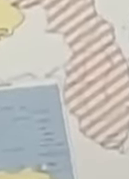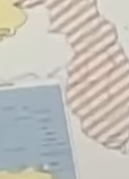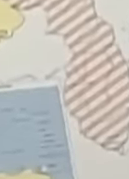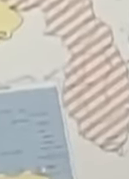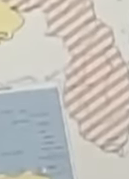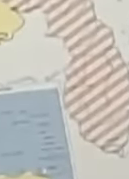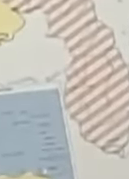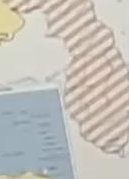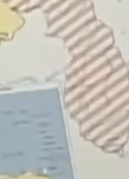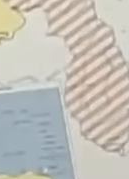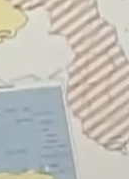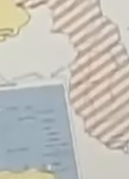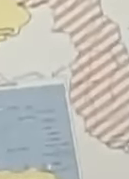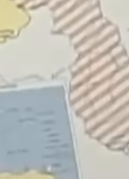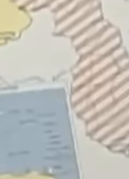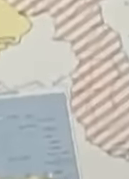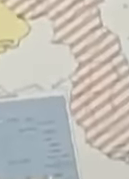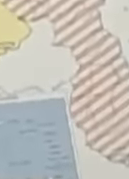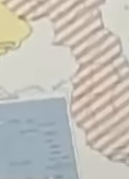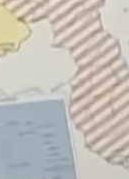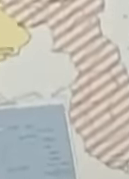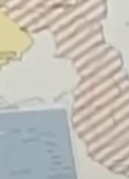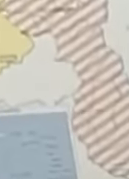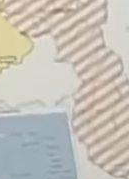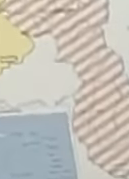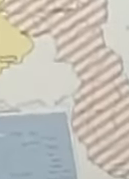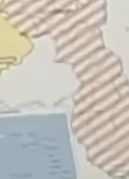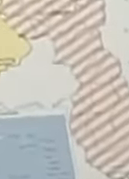¿verdad? Erguido.